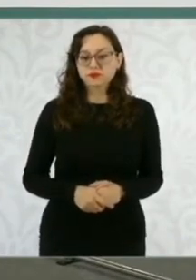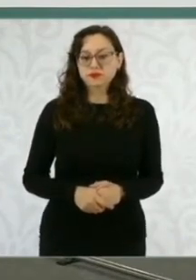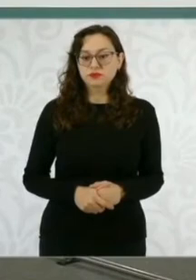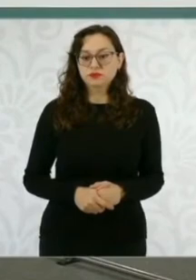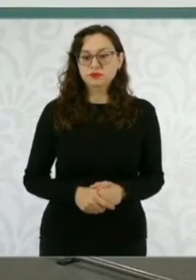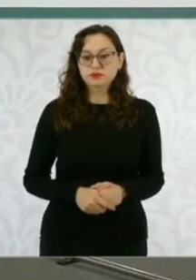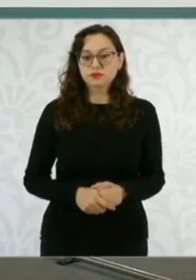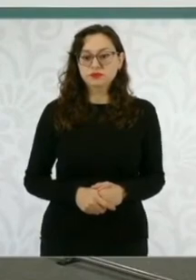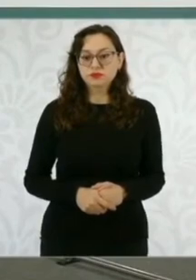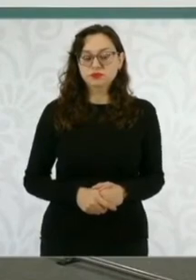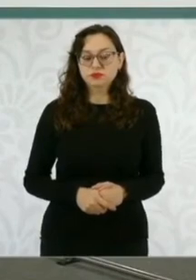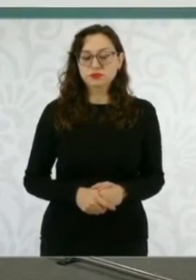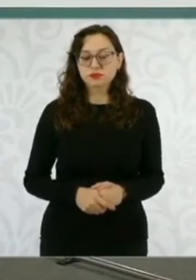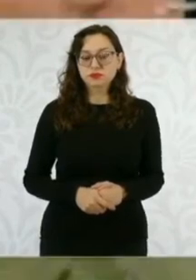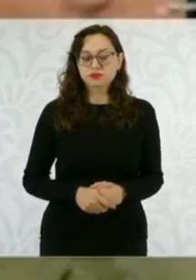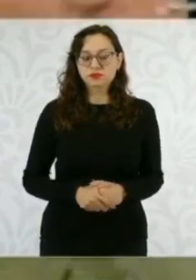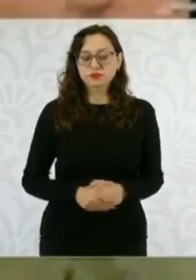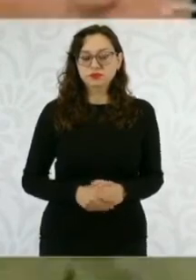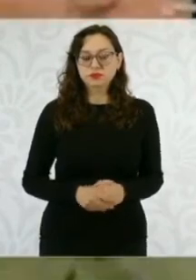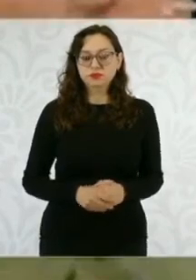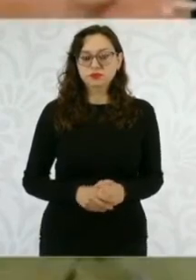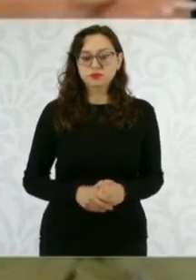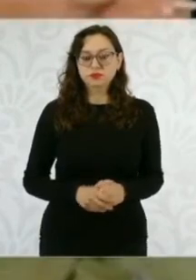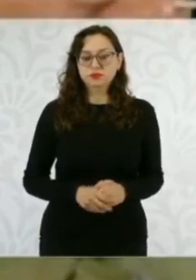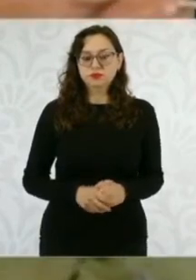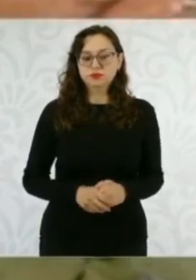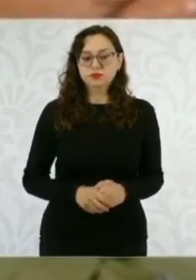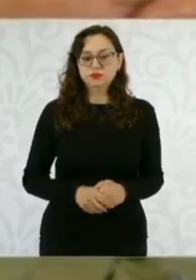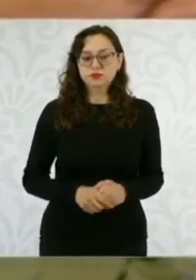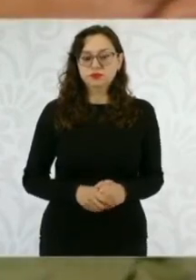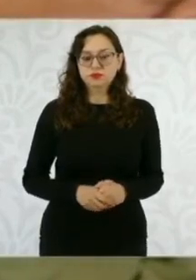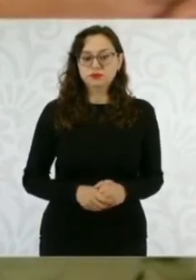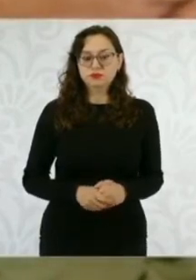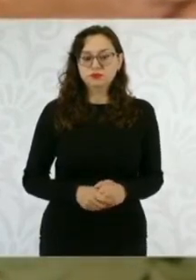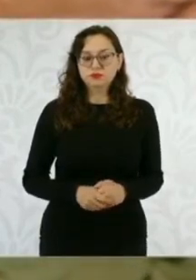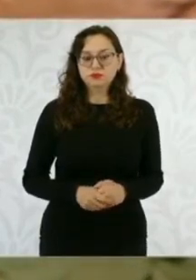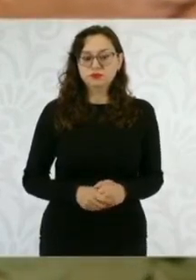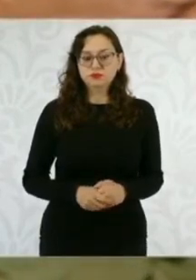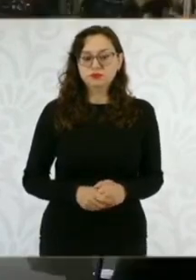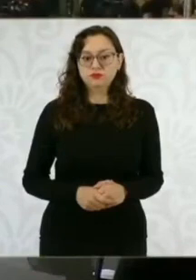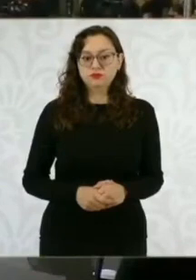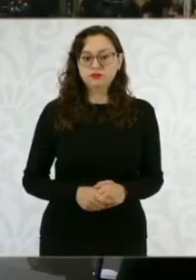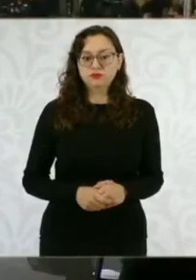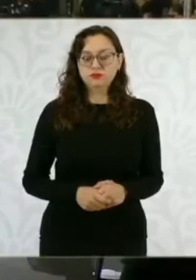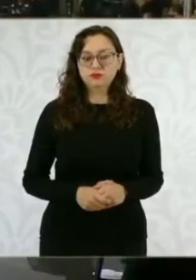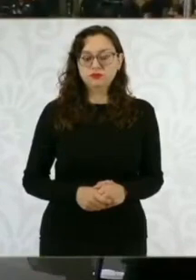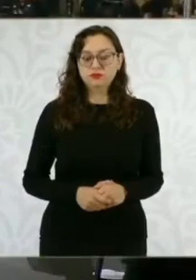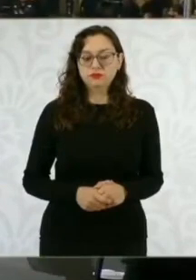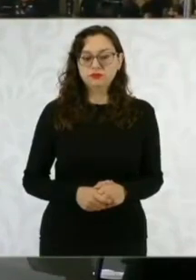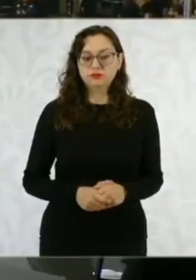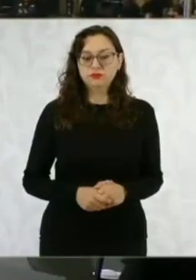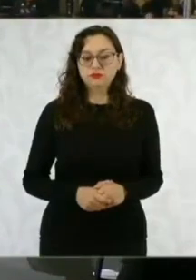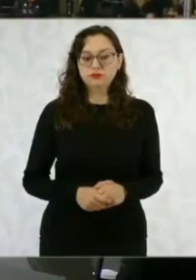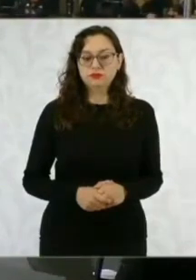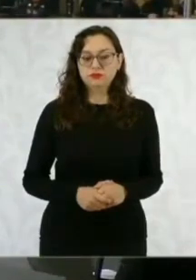la actividad para la que fueron creados, ¿no? Gracias.